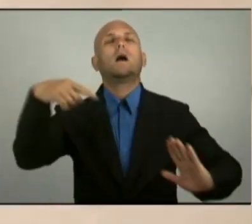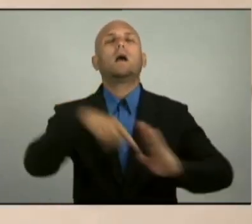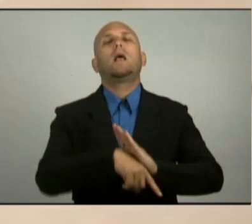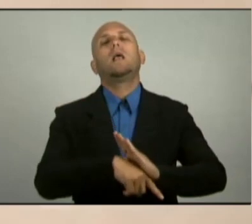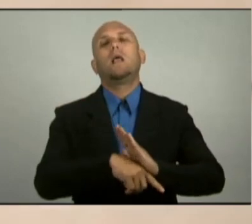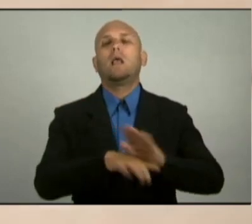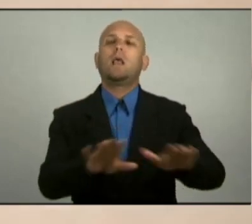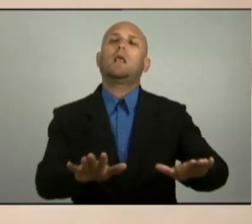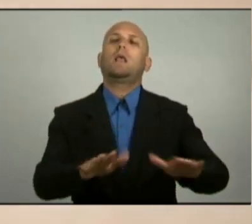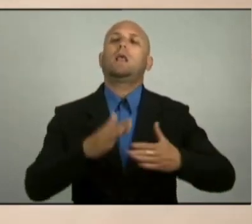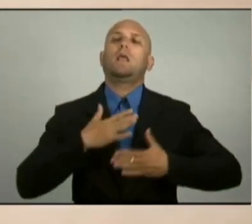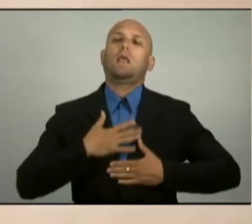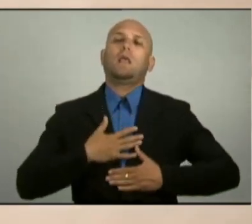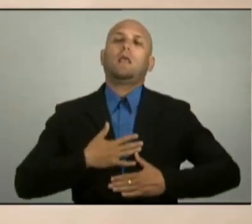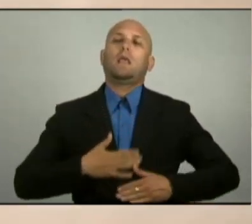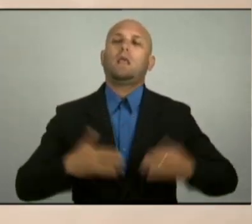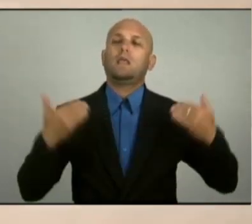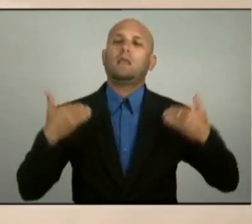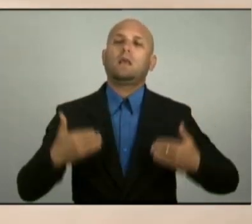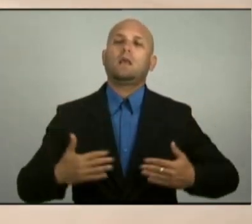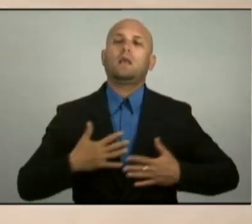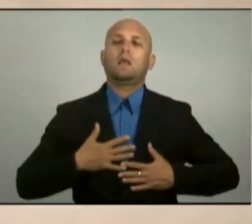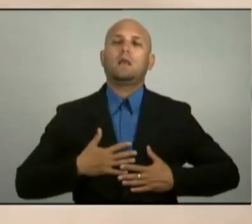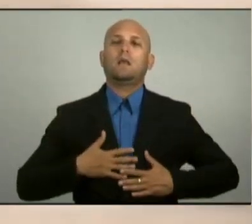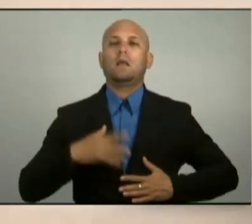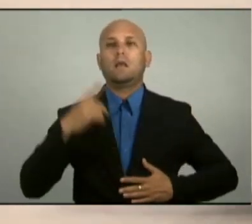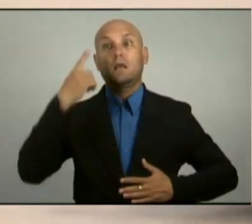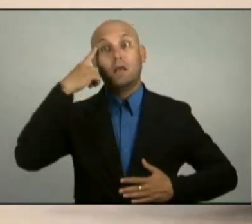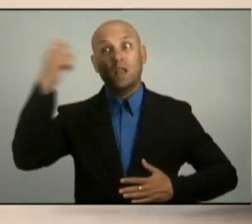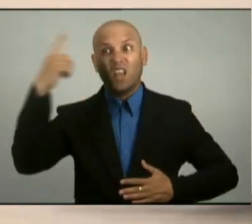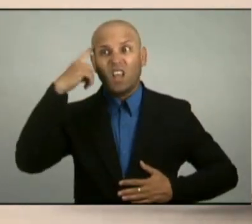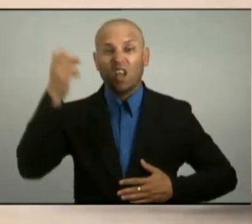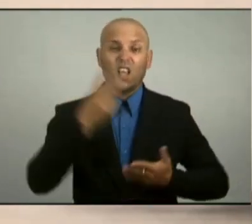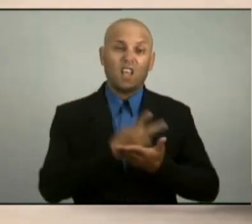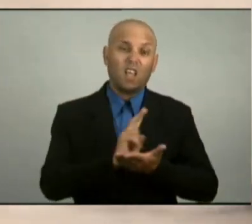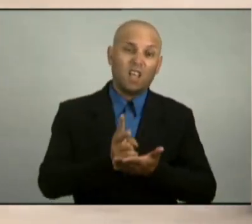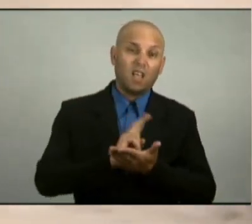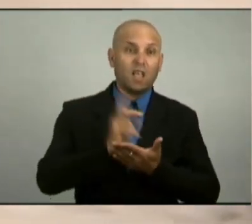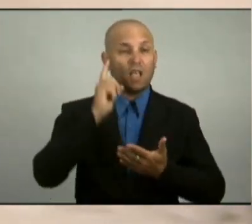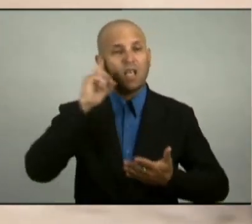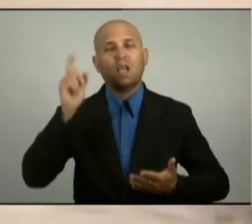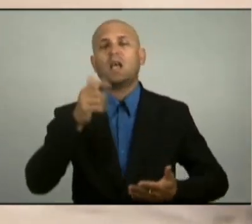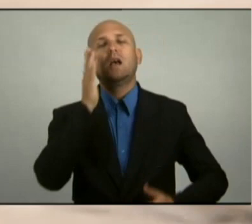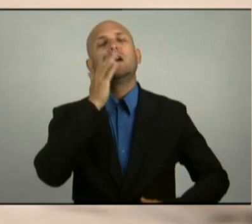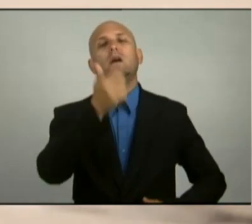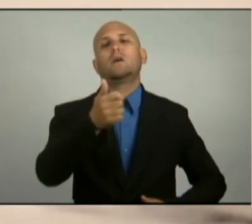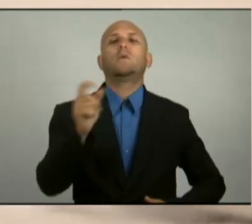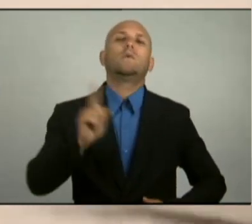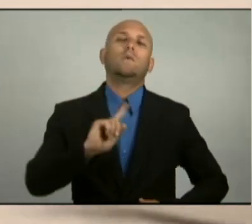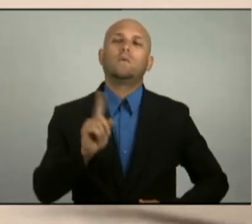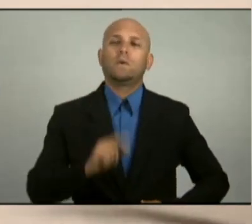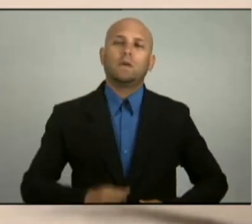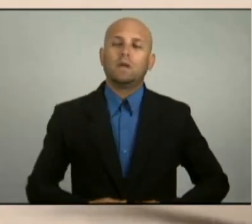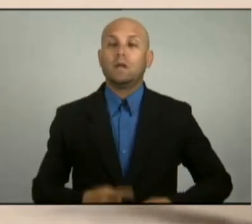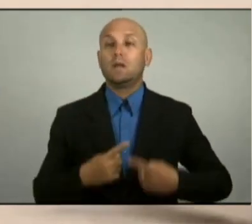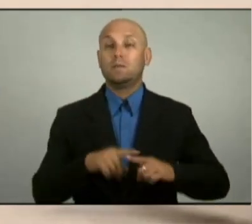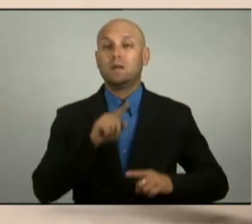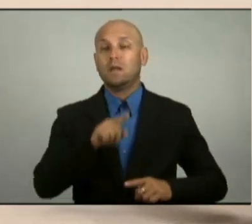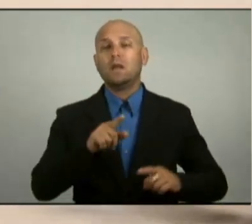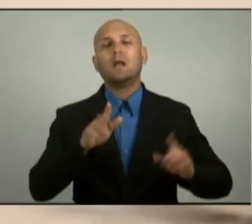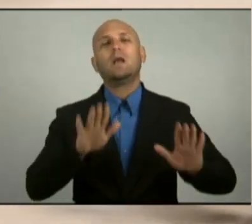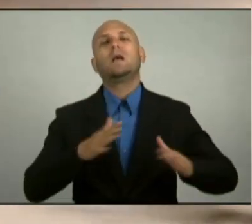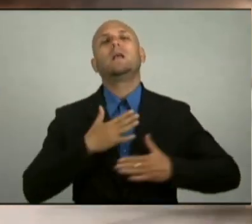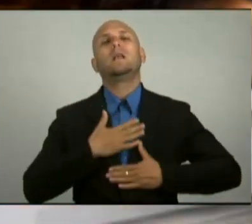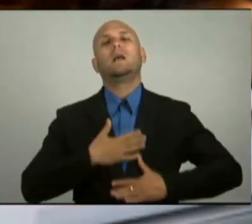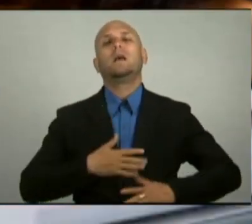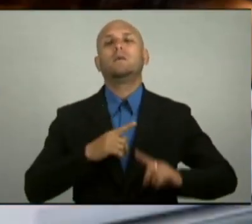pueden descansar más que 8 horas sufriendo pesadillas o incomodidades pero el sueño No supone solamente un mero descanso sino que